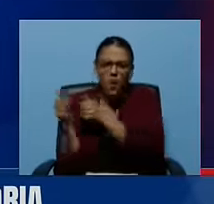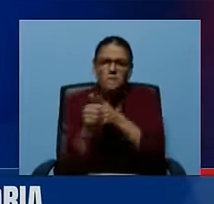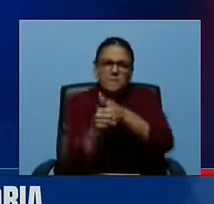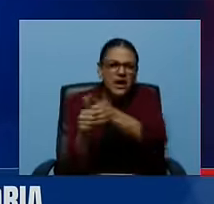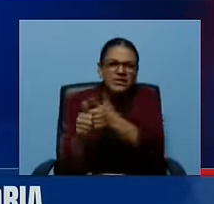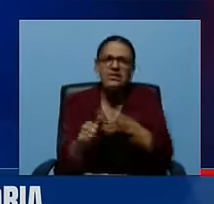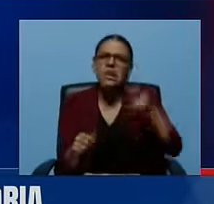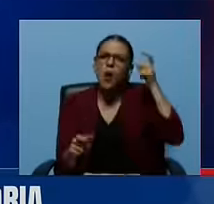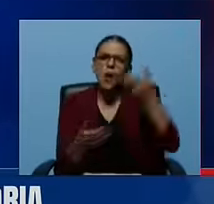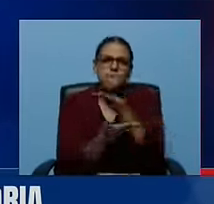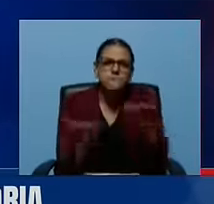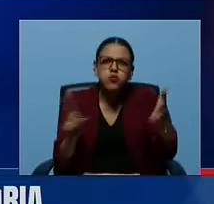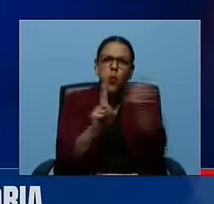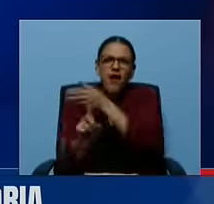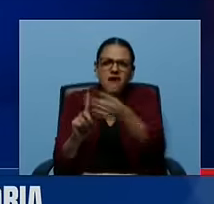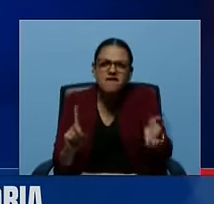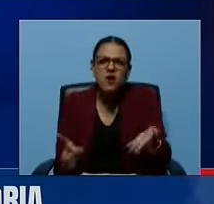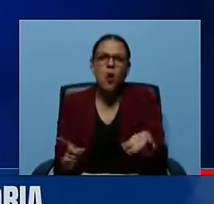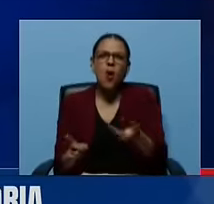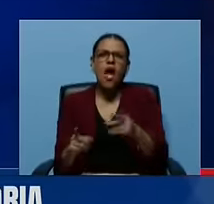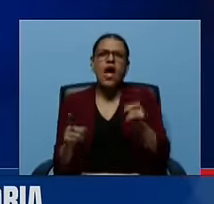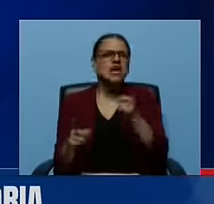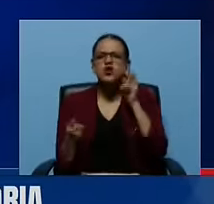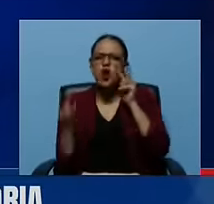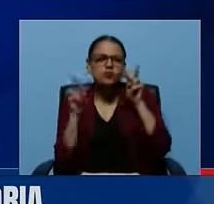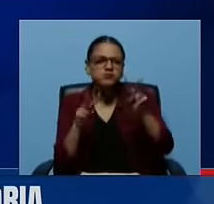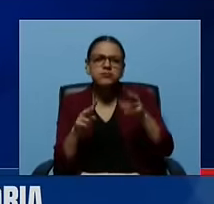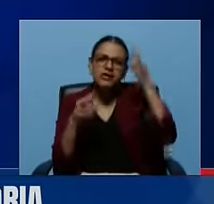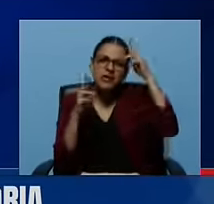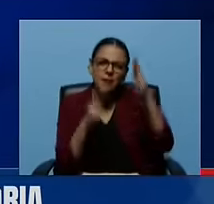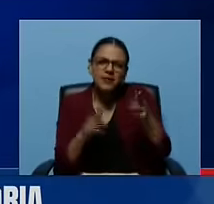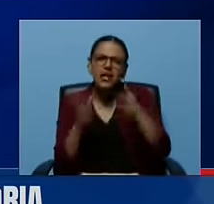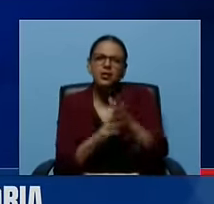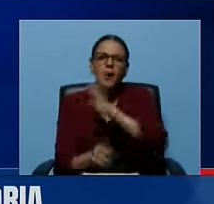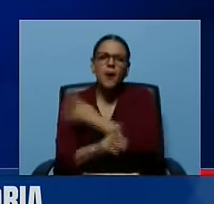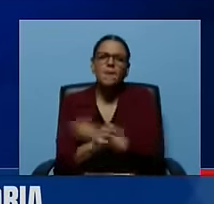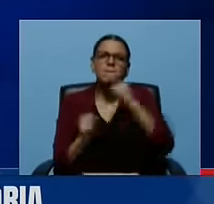pueblo, para desconocer al poder popular.